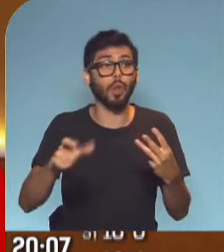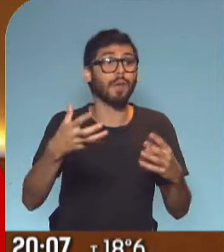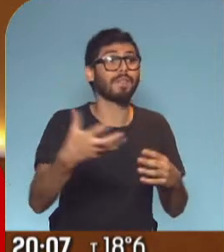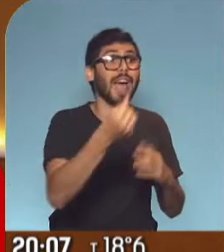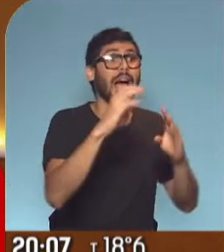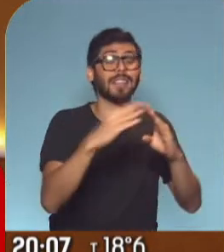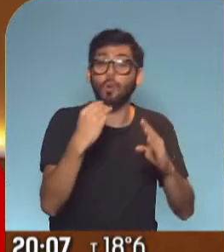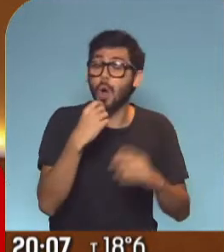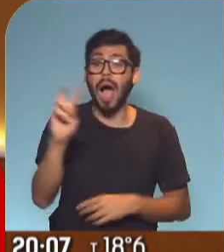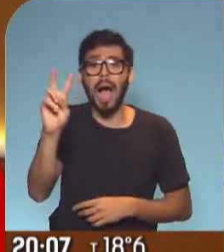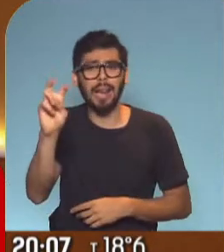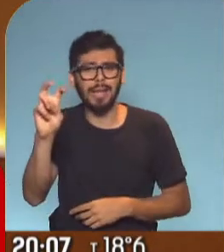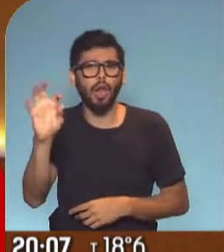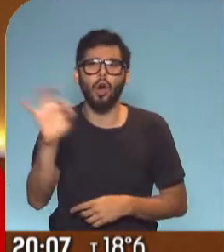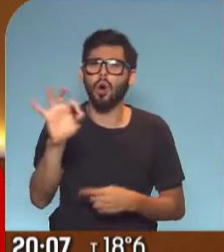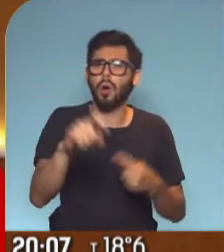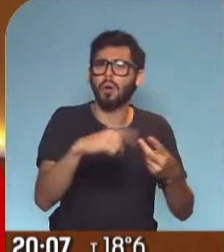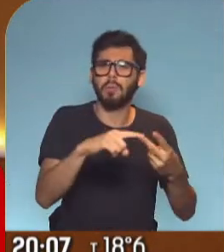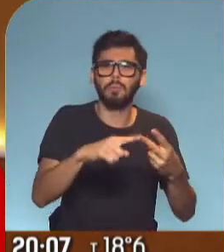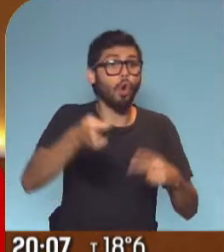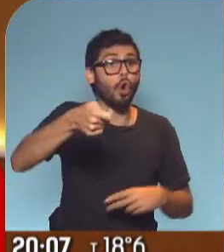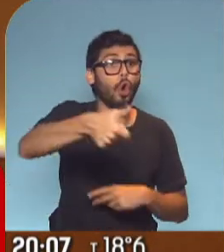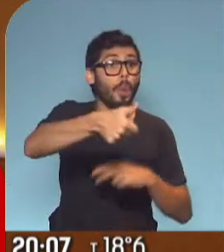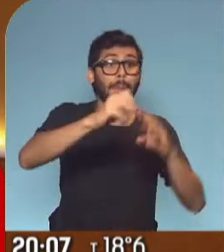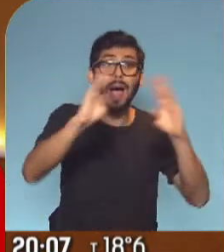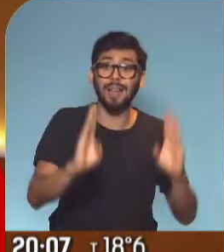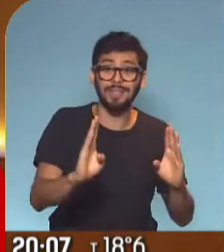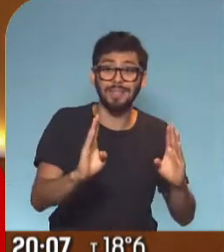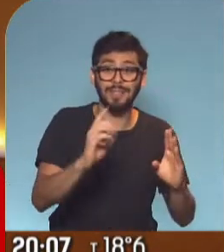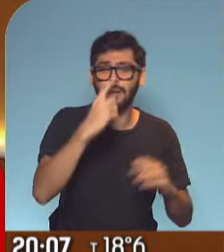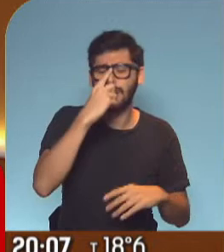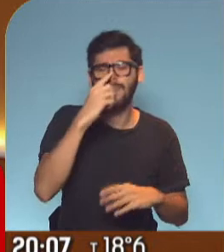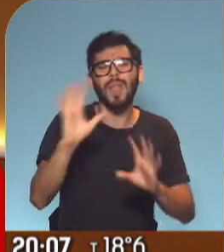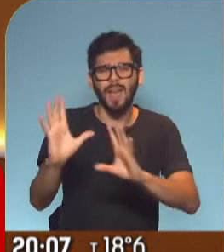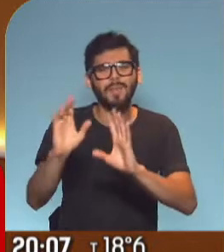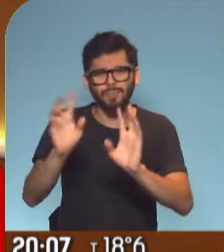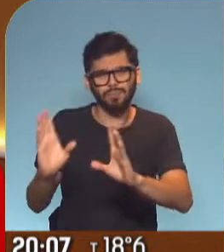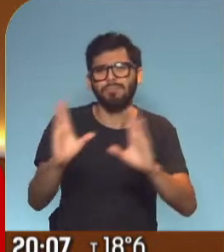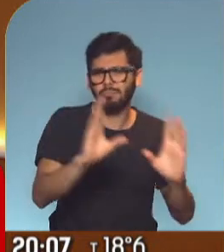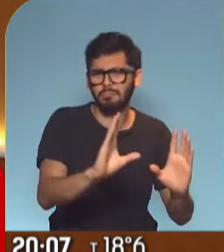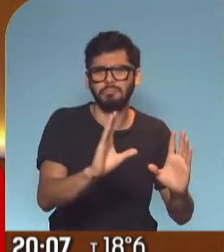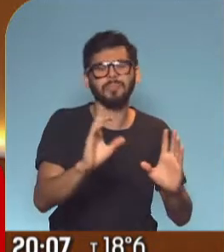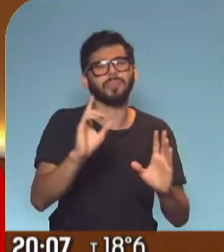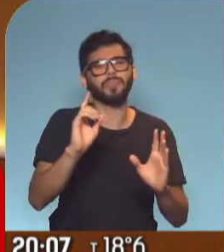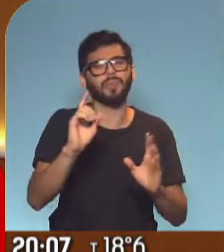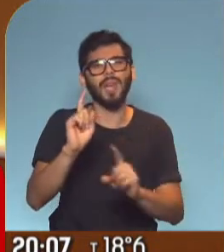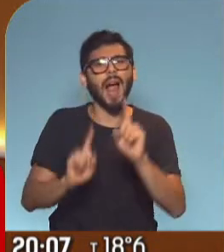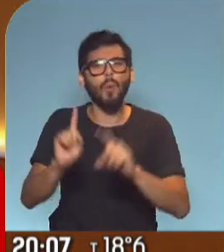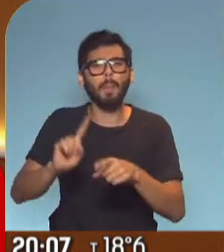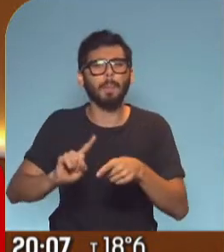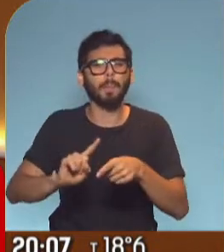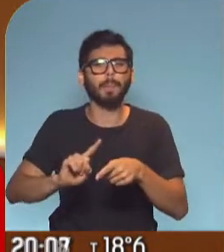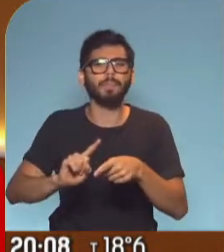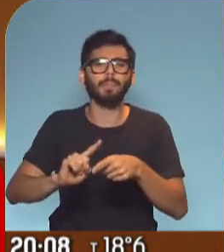a través del alquiler o sea a través de comprarla. Más allá de eso, y de que hay algunas políticas, por ejemplo las